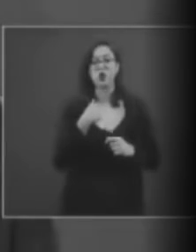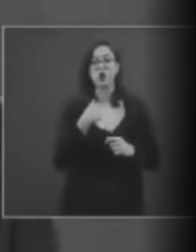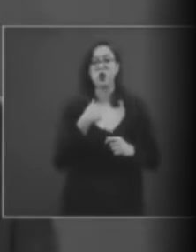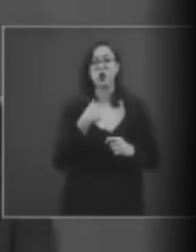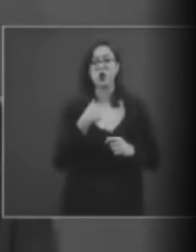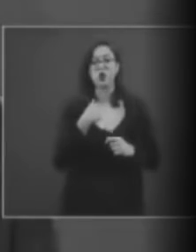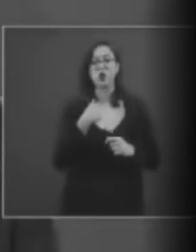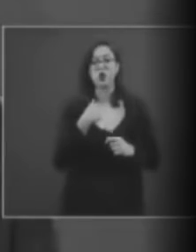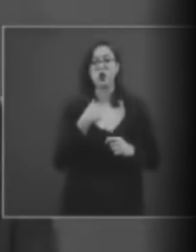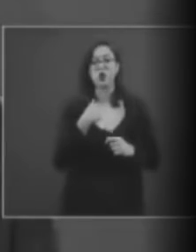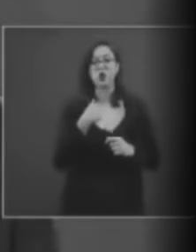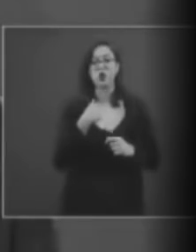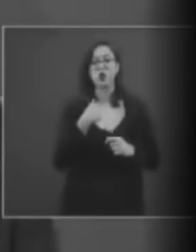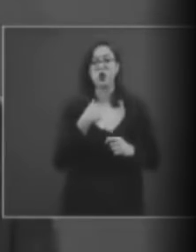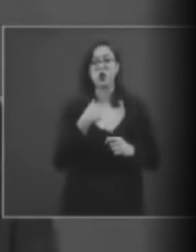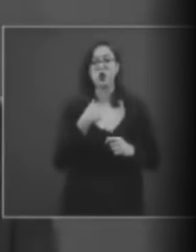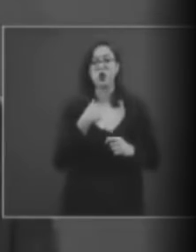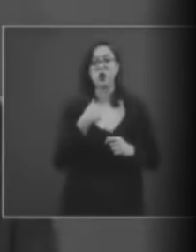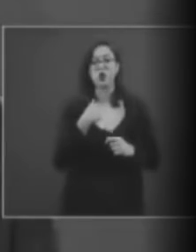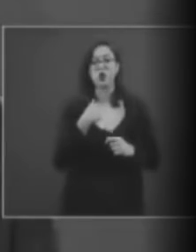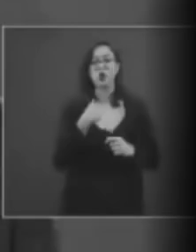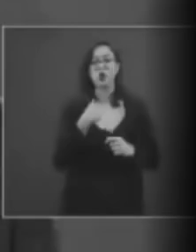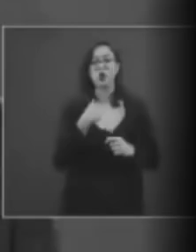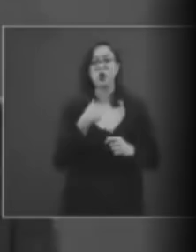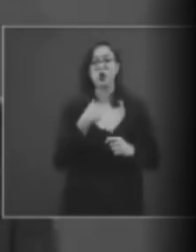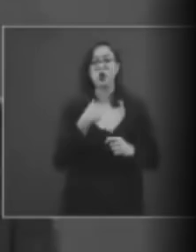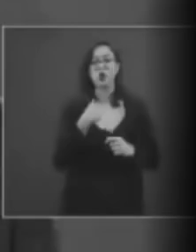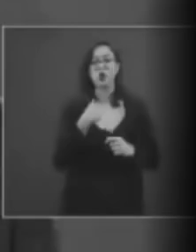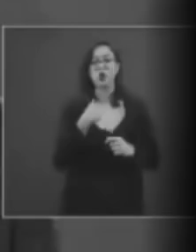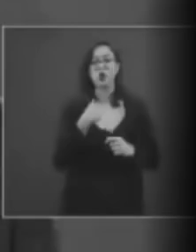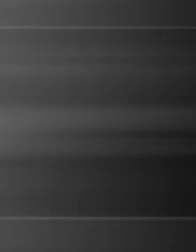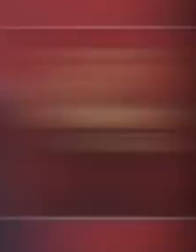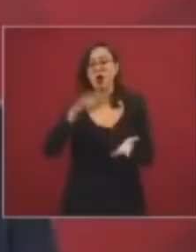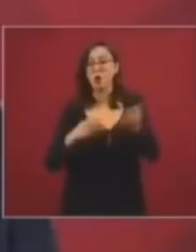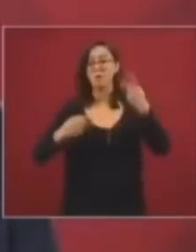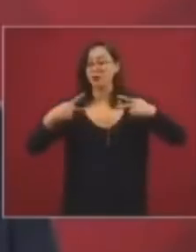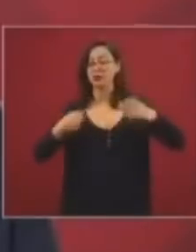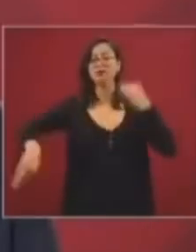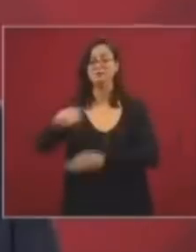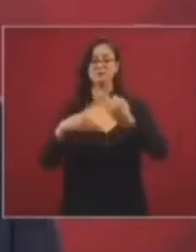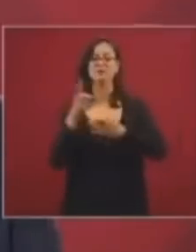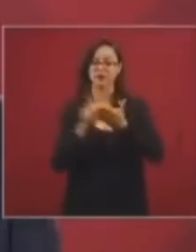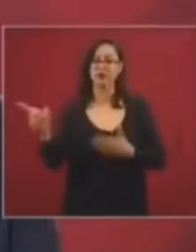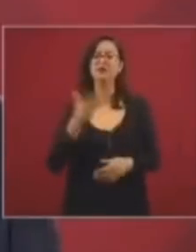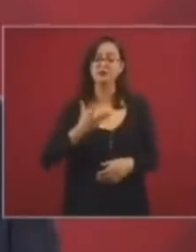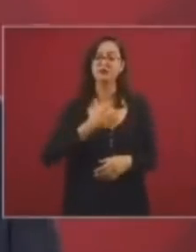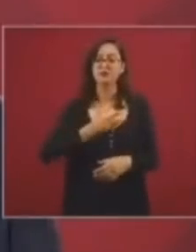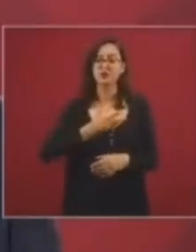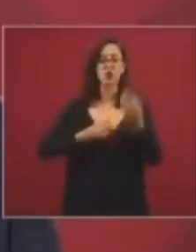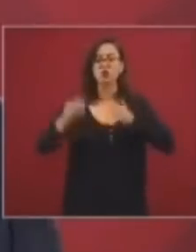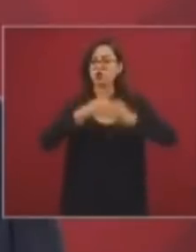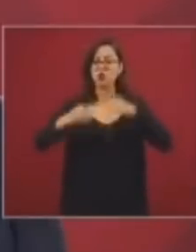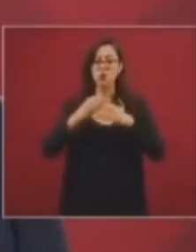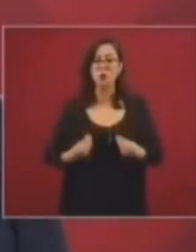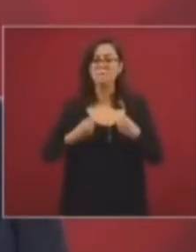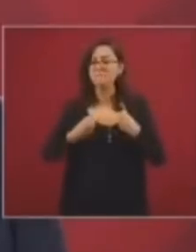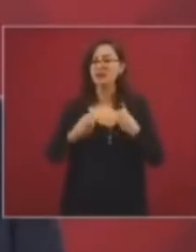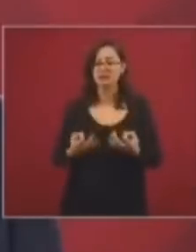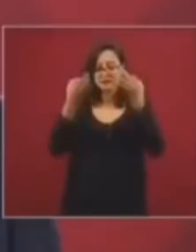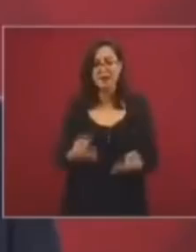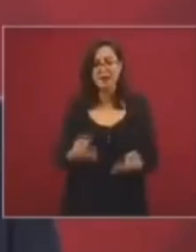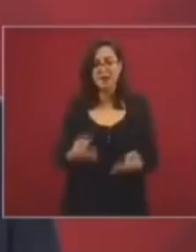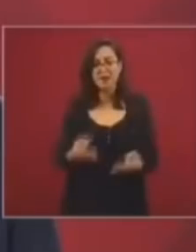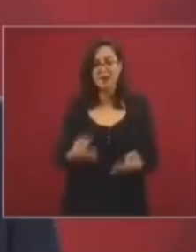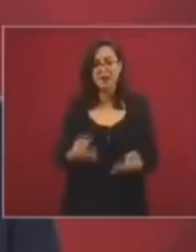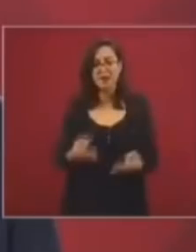A vivir a costa de los demás, ese es el derecho que propone. O sea, es que esto es impresionante. A vivir con justicia, ser